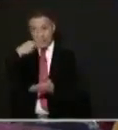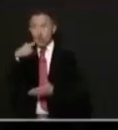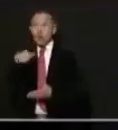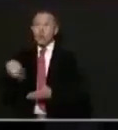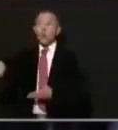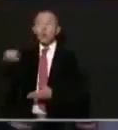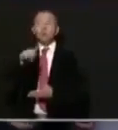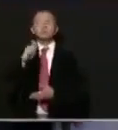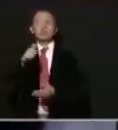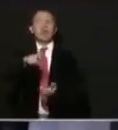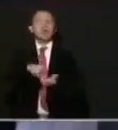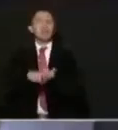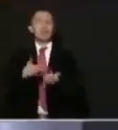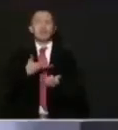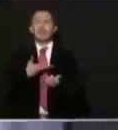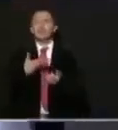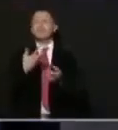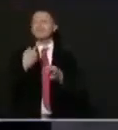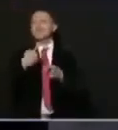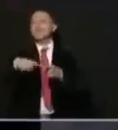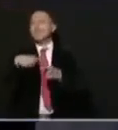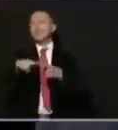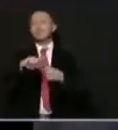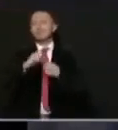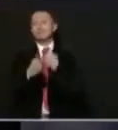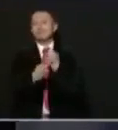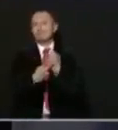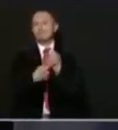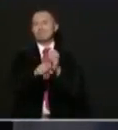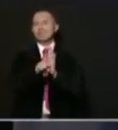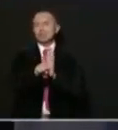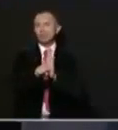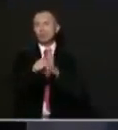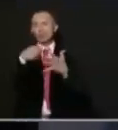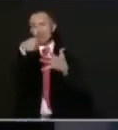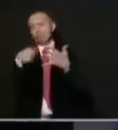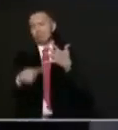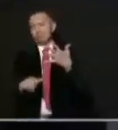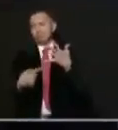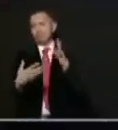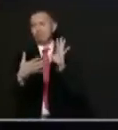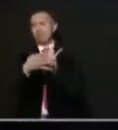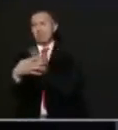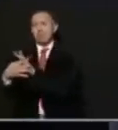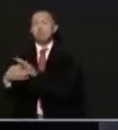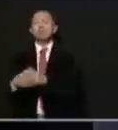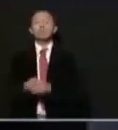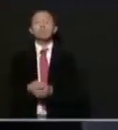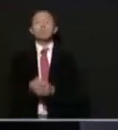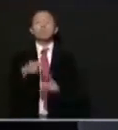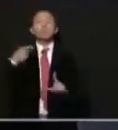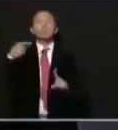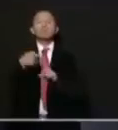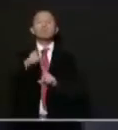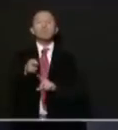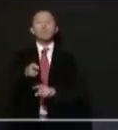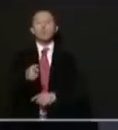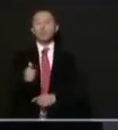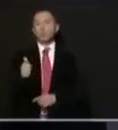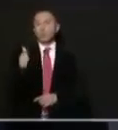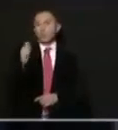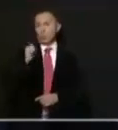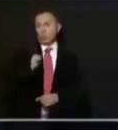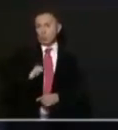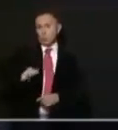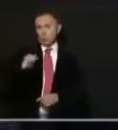de muchos elementos, y uno de ellos pues tiene que ver con la fusión de las